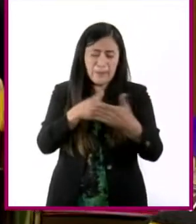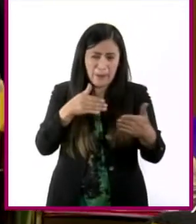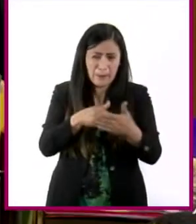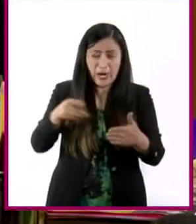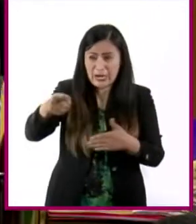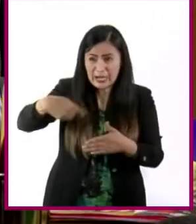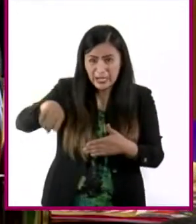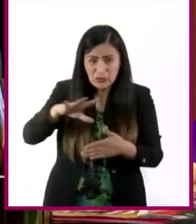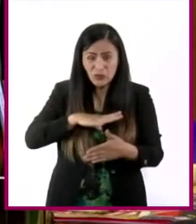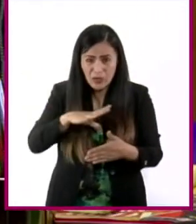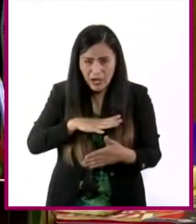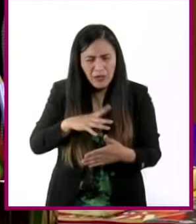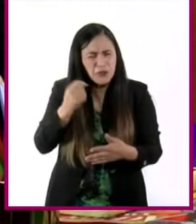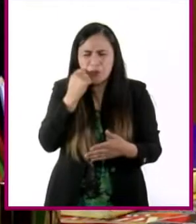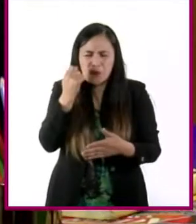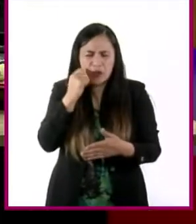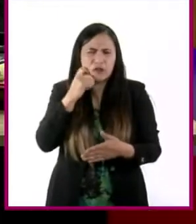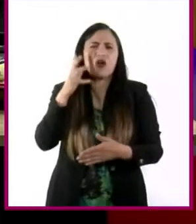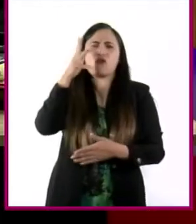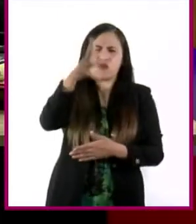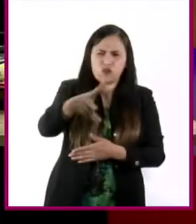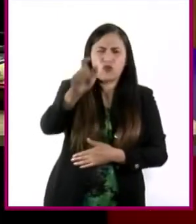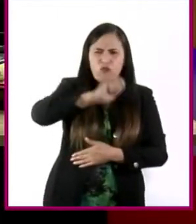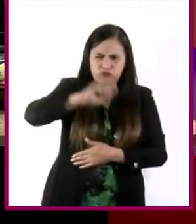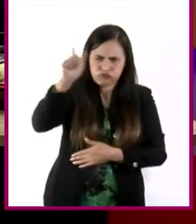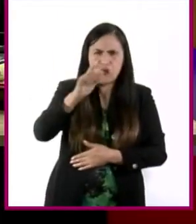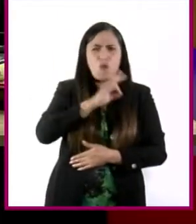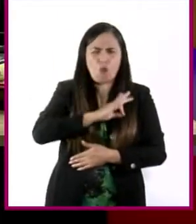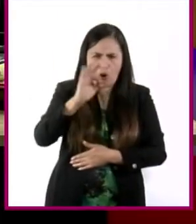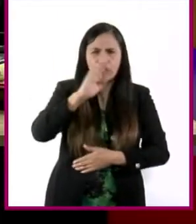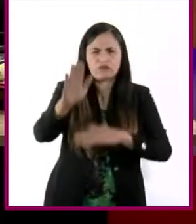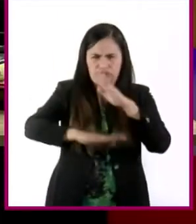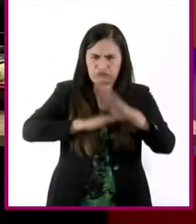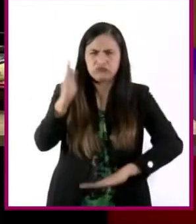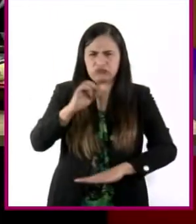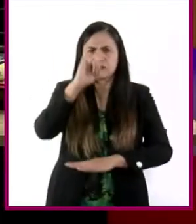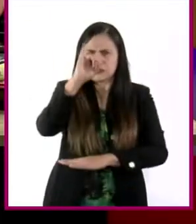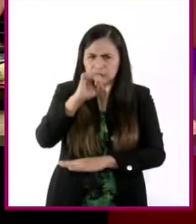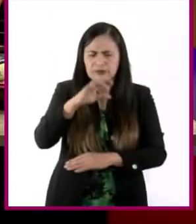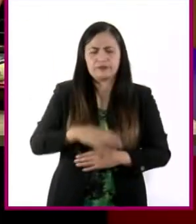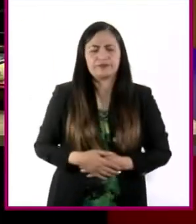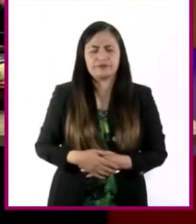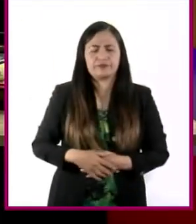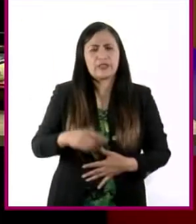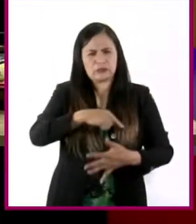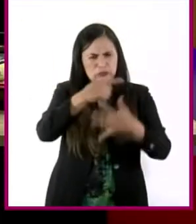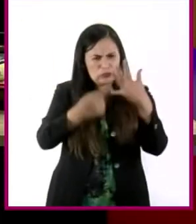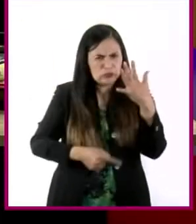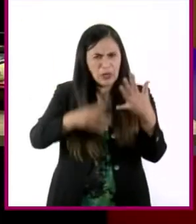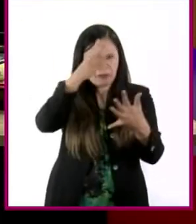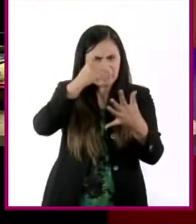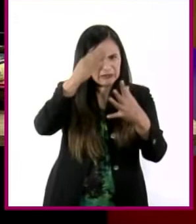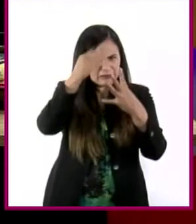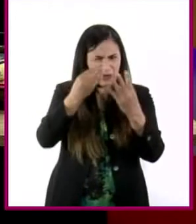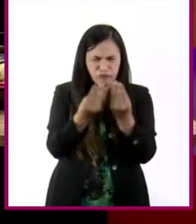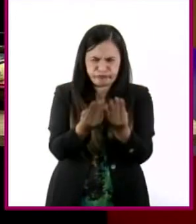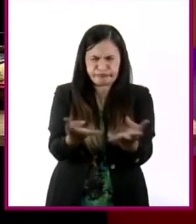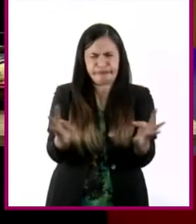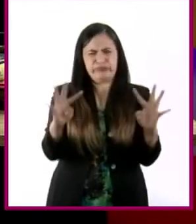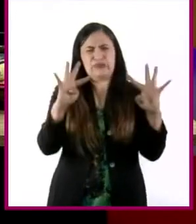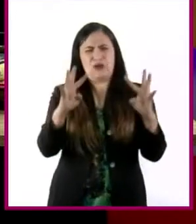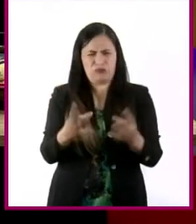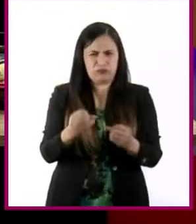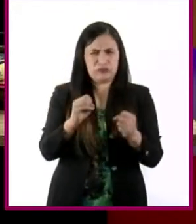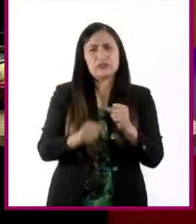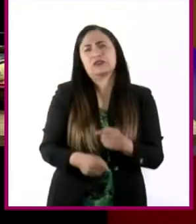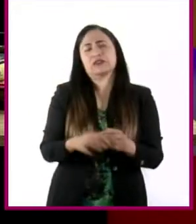padecen desarrollen una vida profesional exitosa. Las dificultades de aprendizaje son muy heterogéneas y dependen de otros factores importantes,